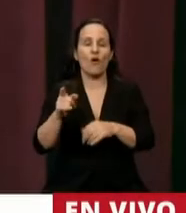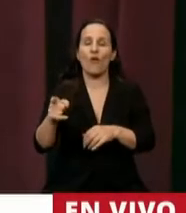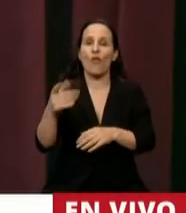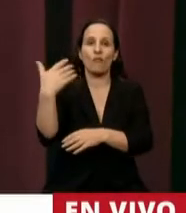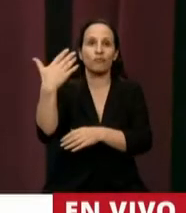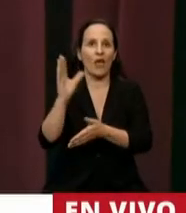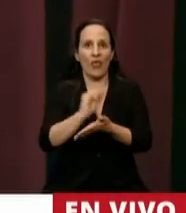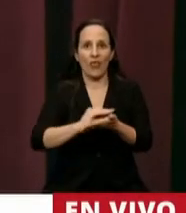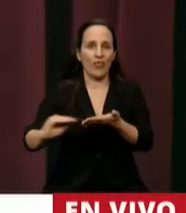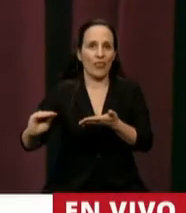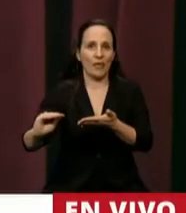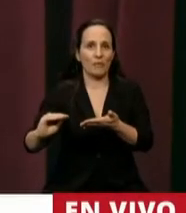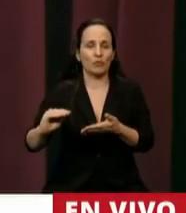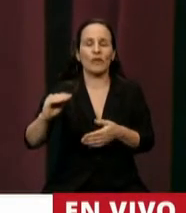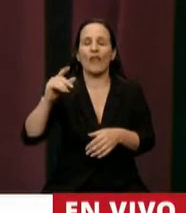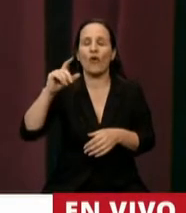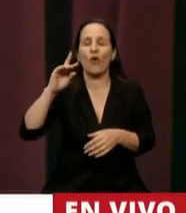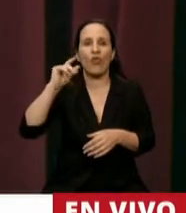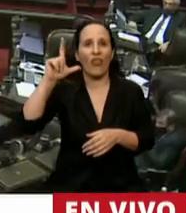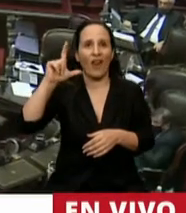Tiene la palabra el diputado Nicolás del Caño.